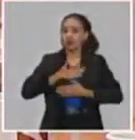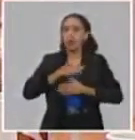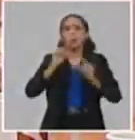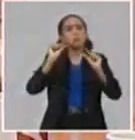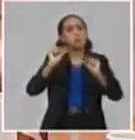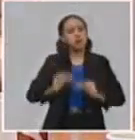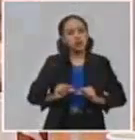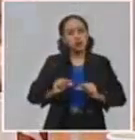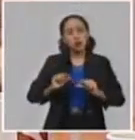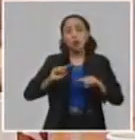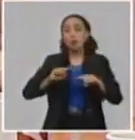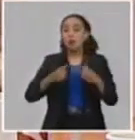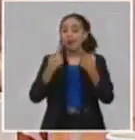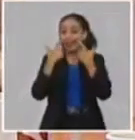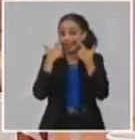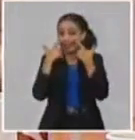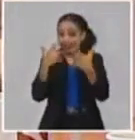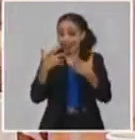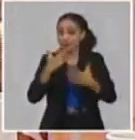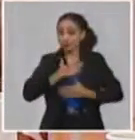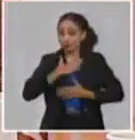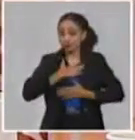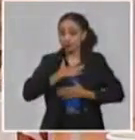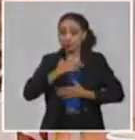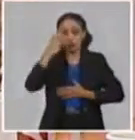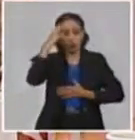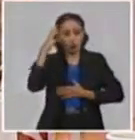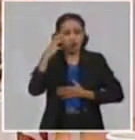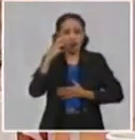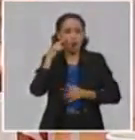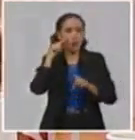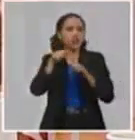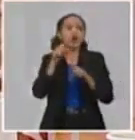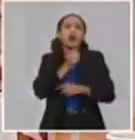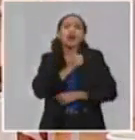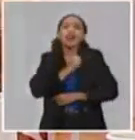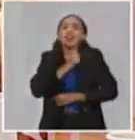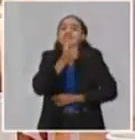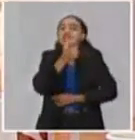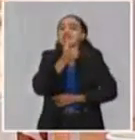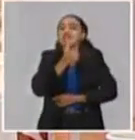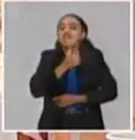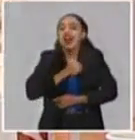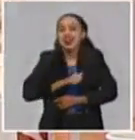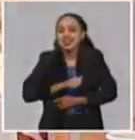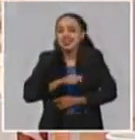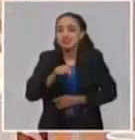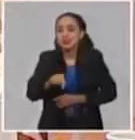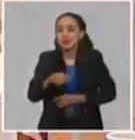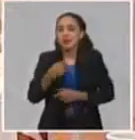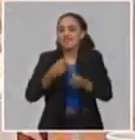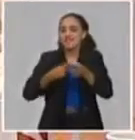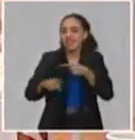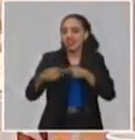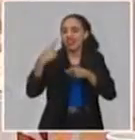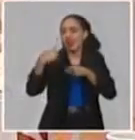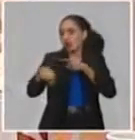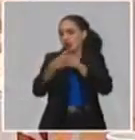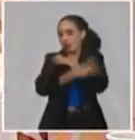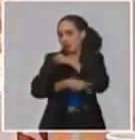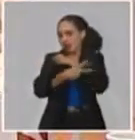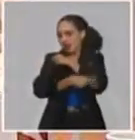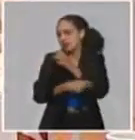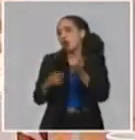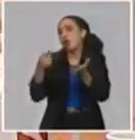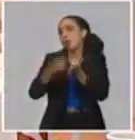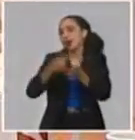Mínimos porque el interés que tiene nuestro gobierno es facilitarle esta gestión de exportación e importación a las formas